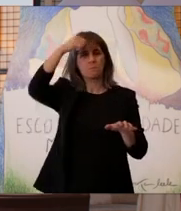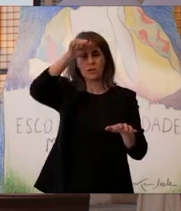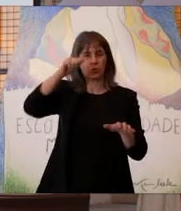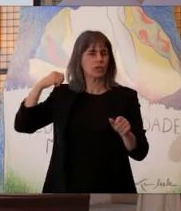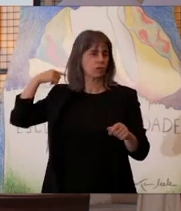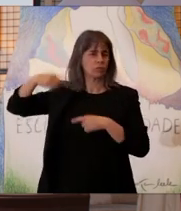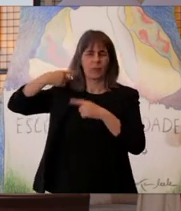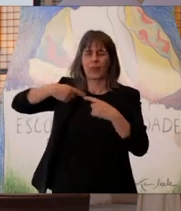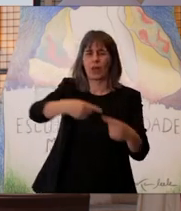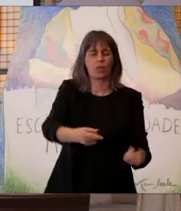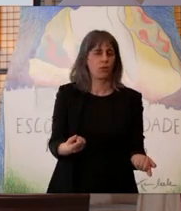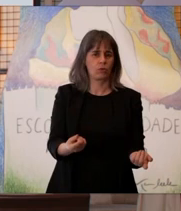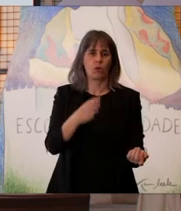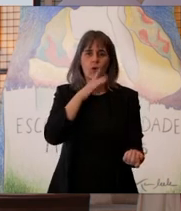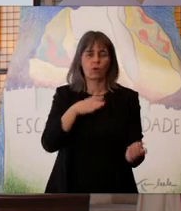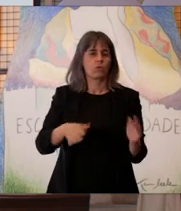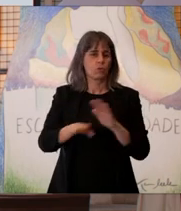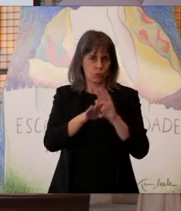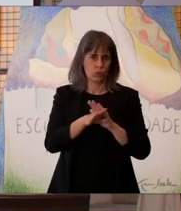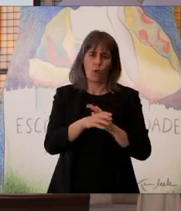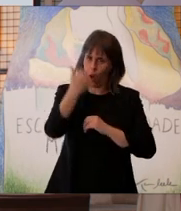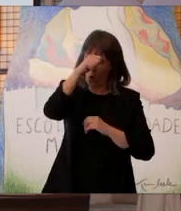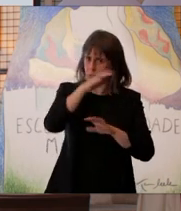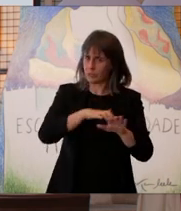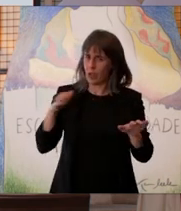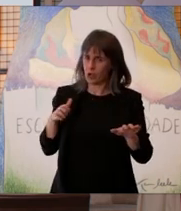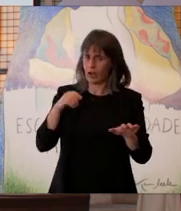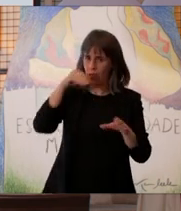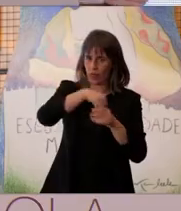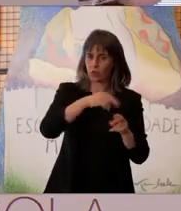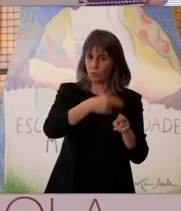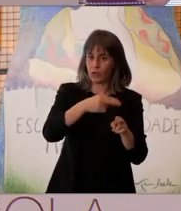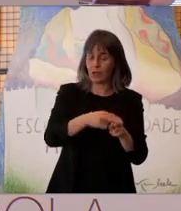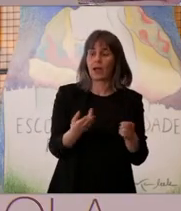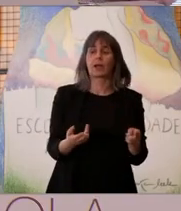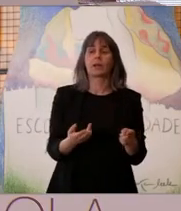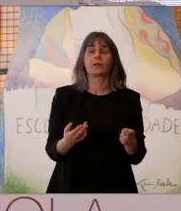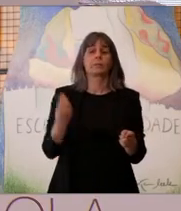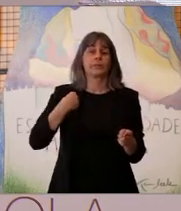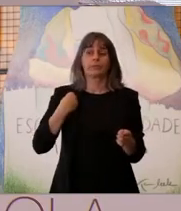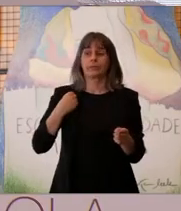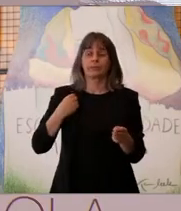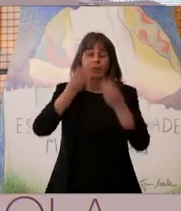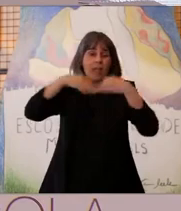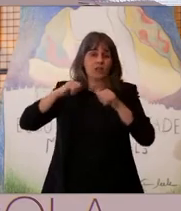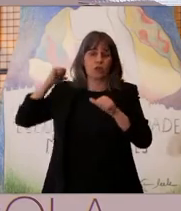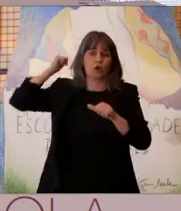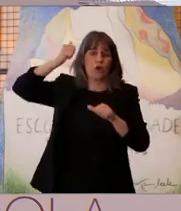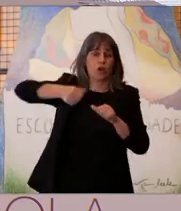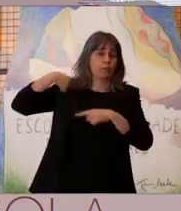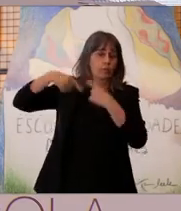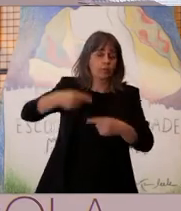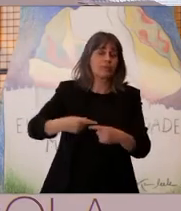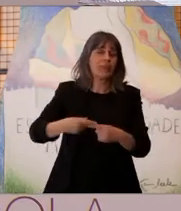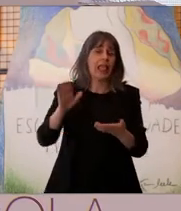sigue siendo un espacio mayoritariamente ocupado por hombres en la política Bueno pues tradicionalmente la división sexual del trabajo y la división